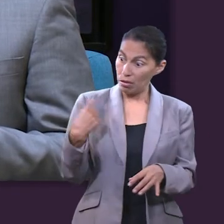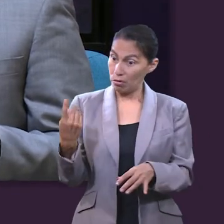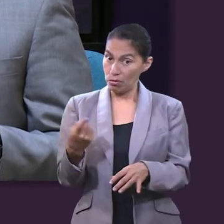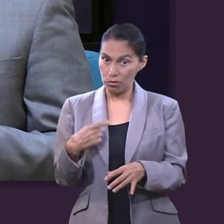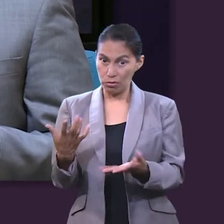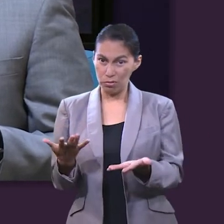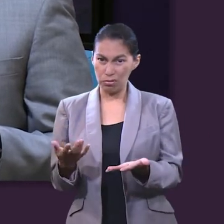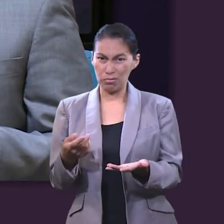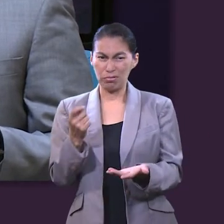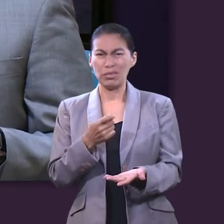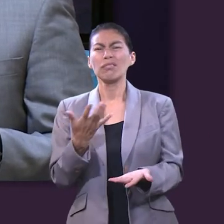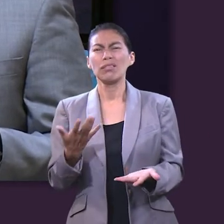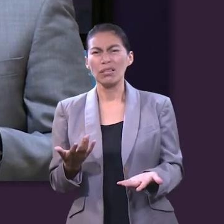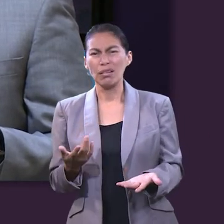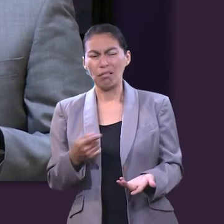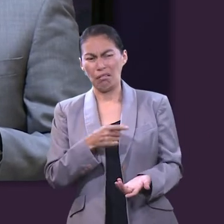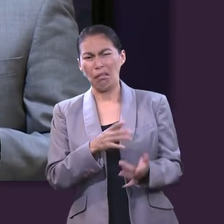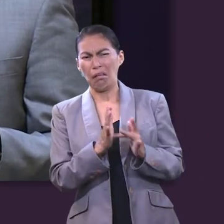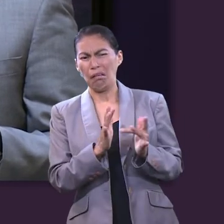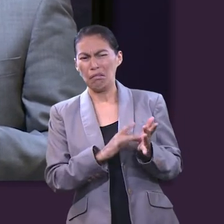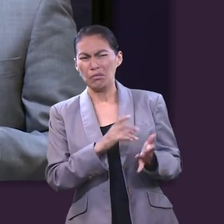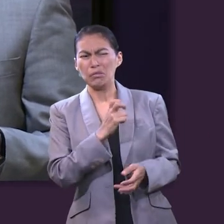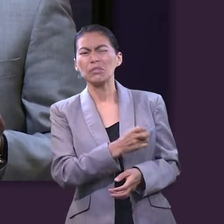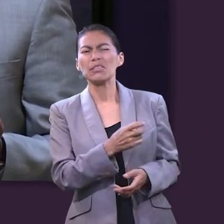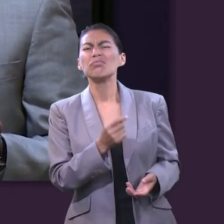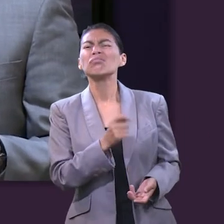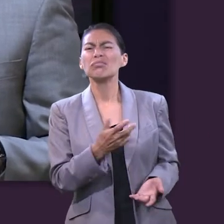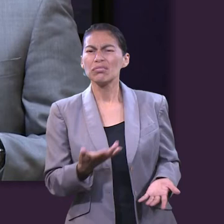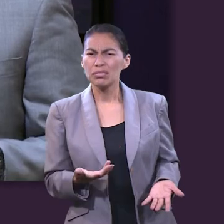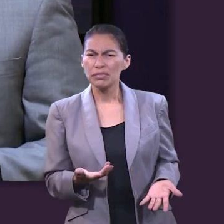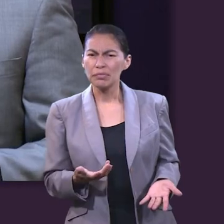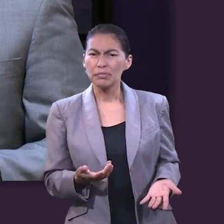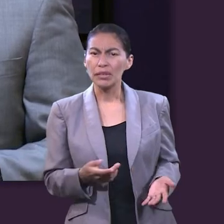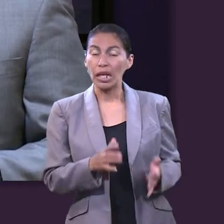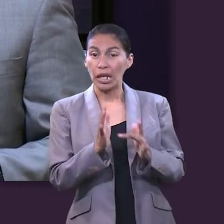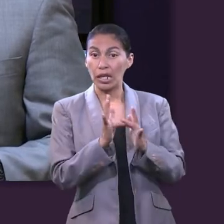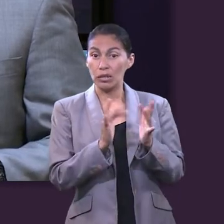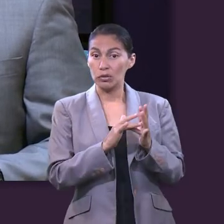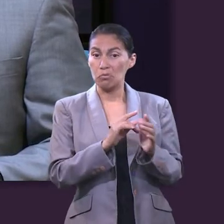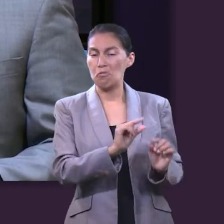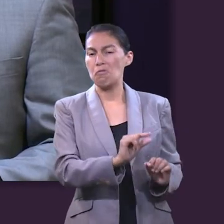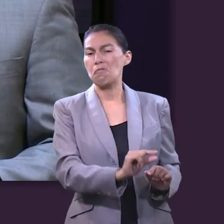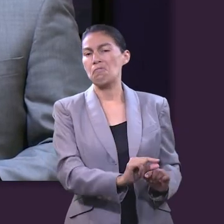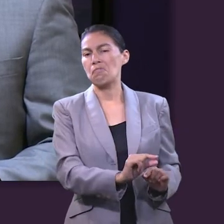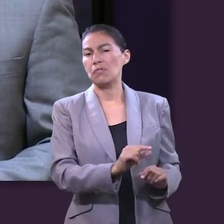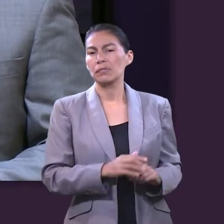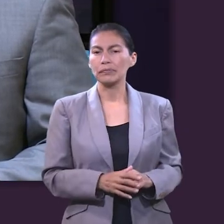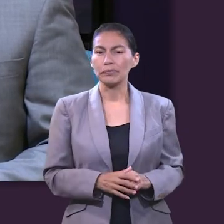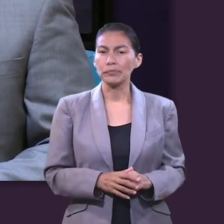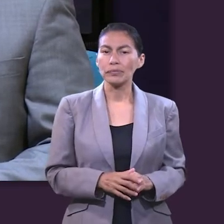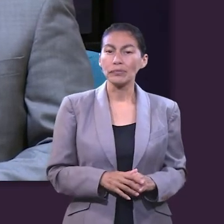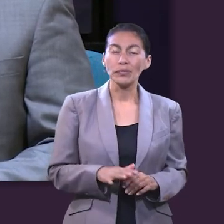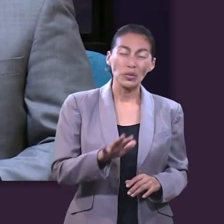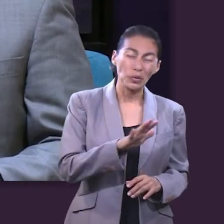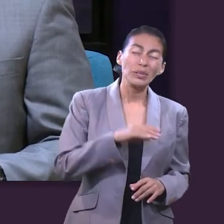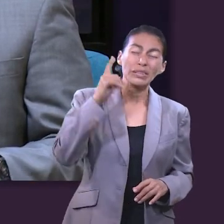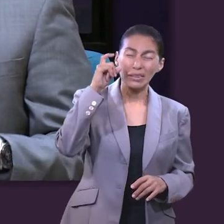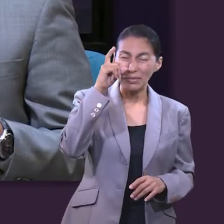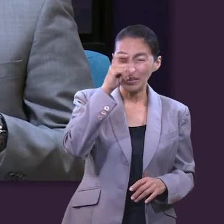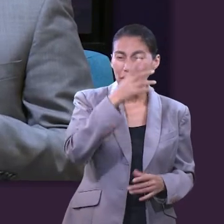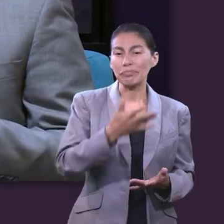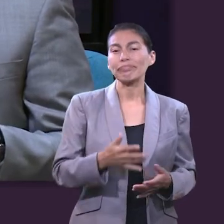trascendente para nosotros? ¿Quién es él? Inclusive, ¿no? Podemos llegar a pensar de que lo minimizaron, ¿no?